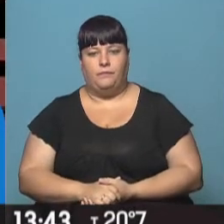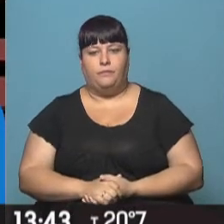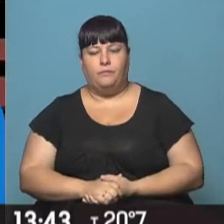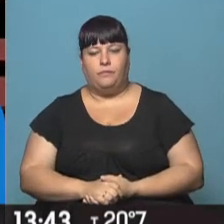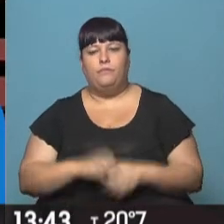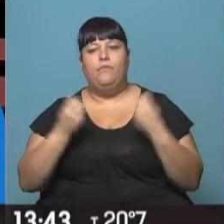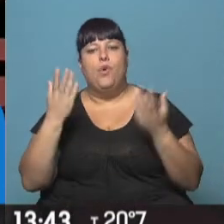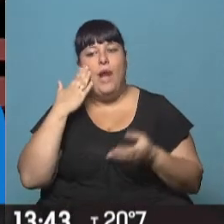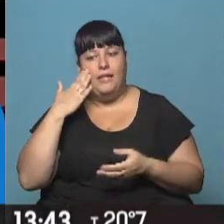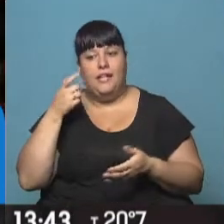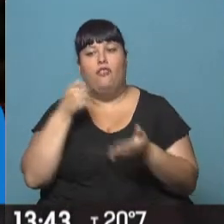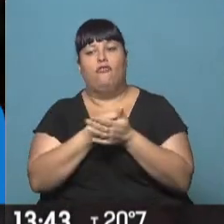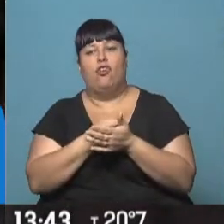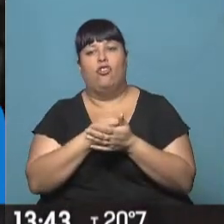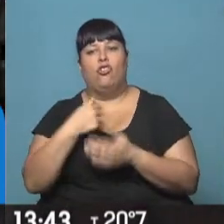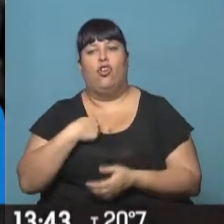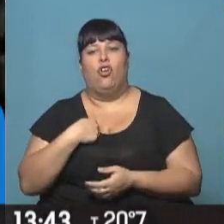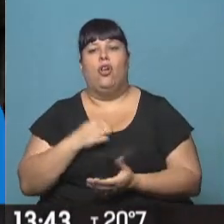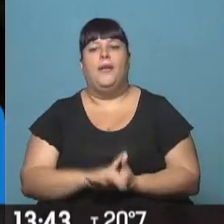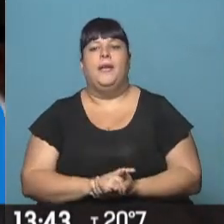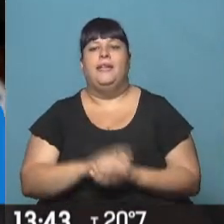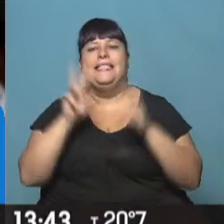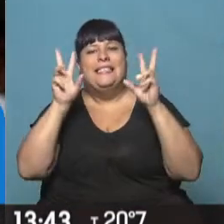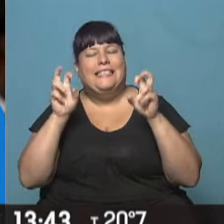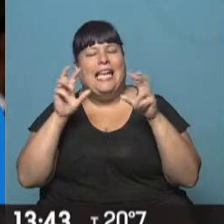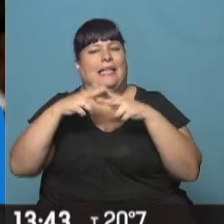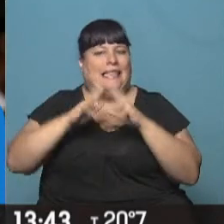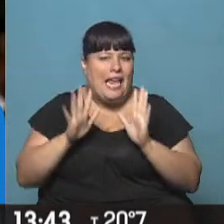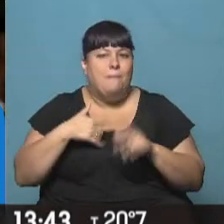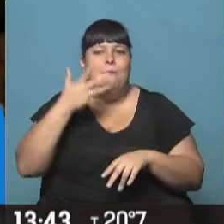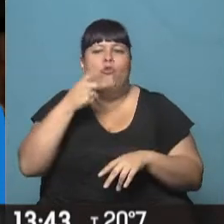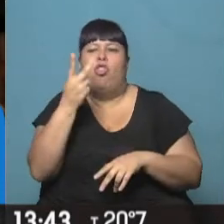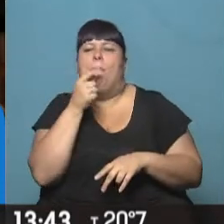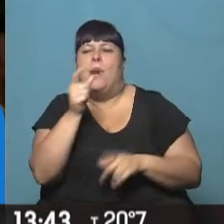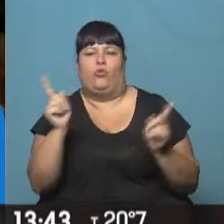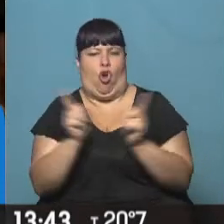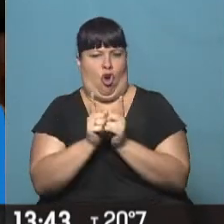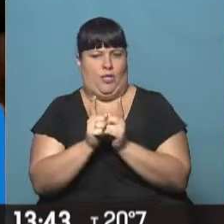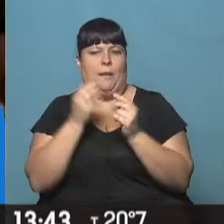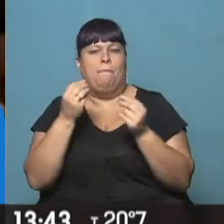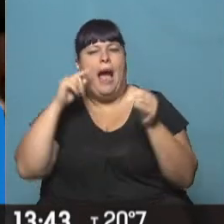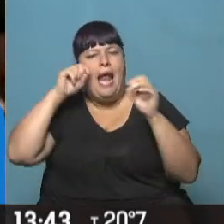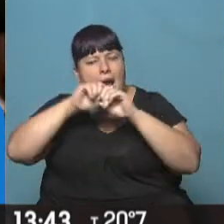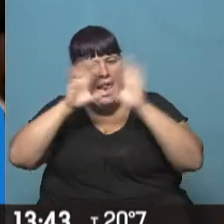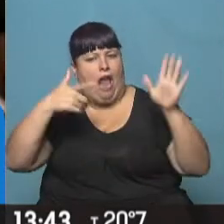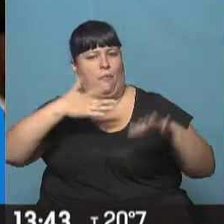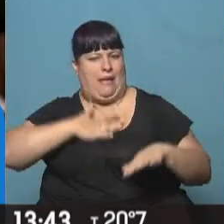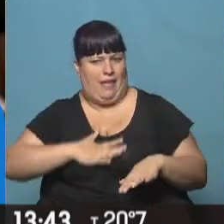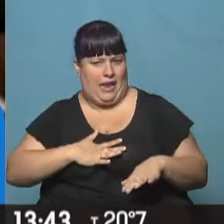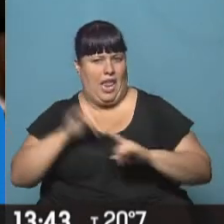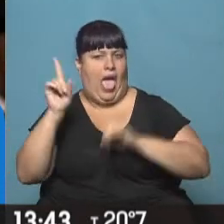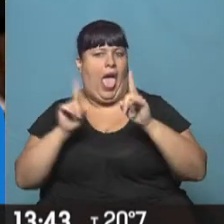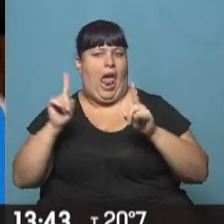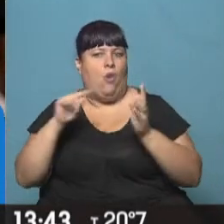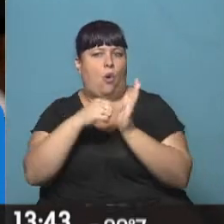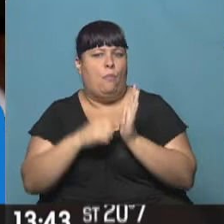Buenas tardes, acá al fondo, Gonzalo Asís. Y son temas muy técnicos y me gustaría hacer dos preguntas muy cortas para llevar un poco de tranquilidad a algunos